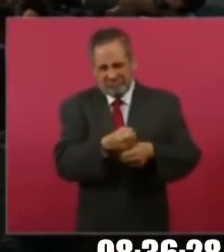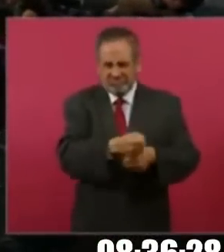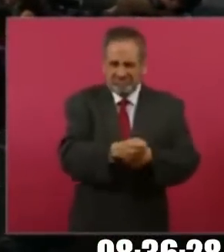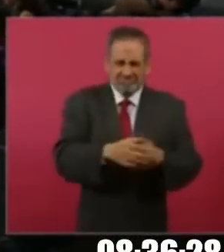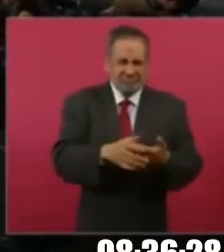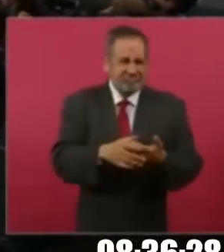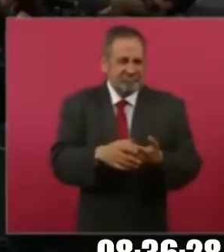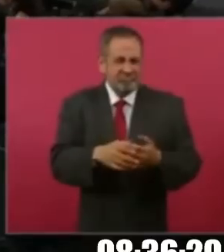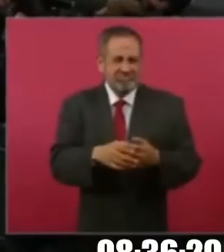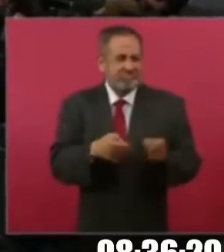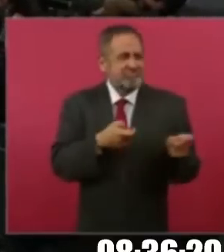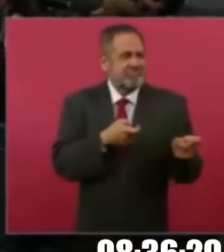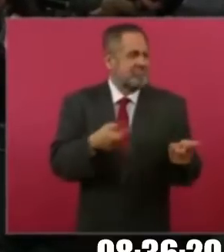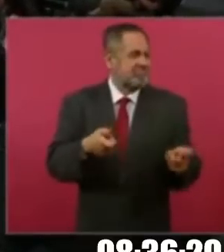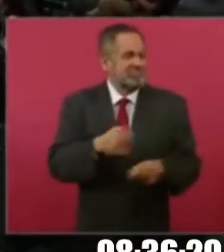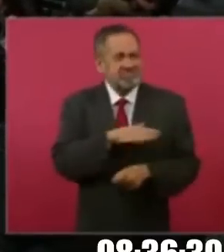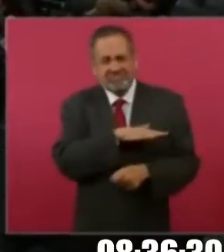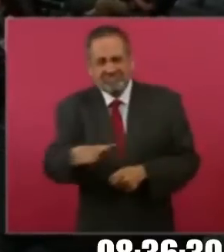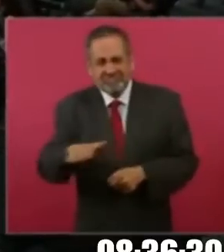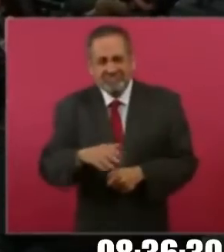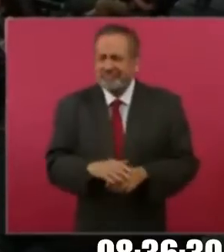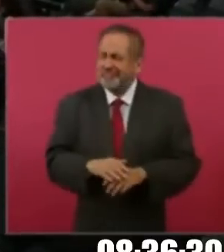que se masacraba